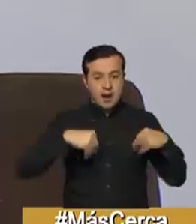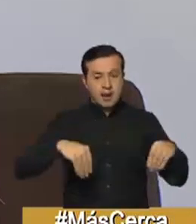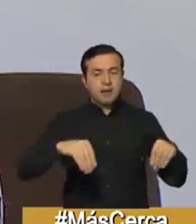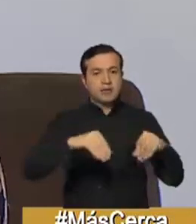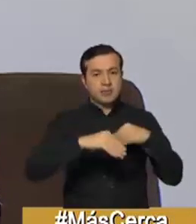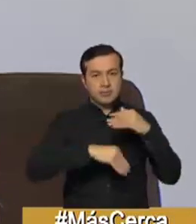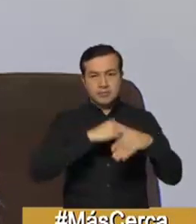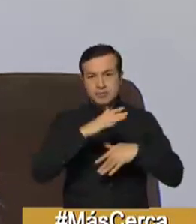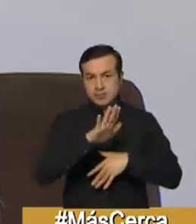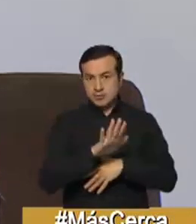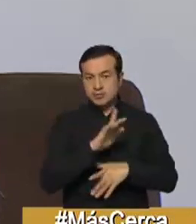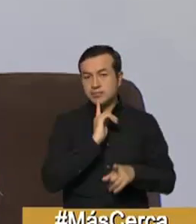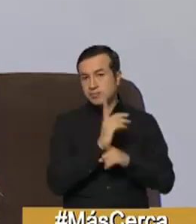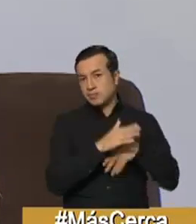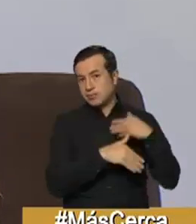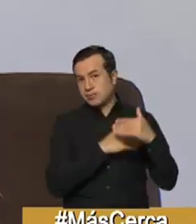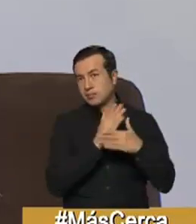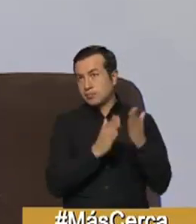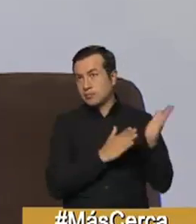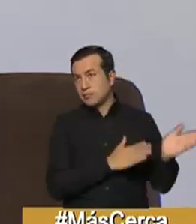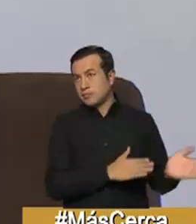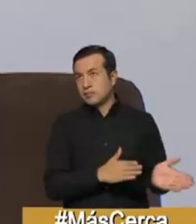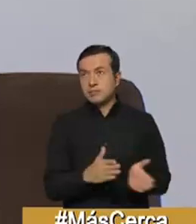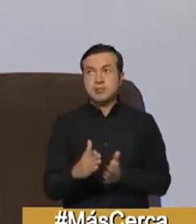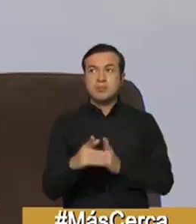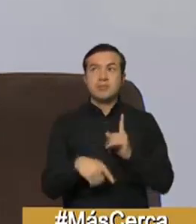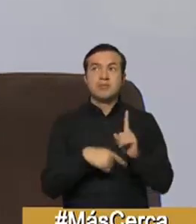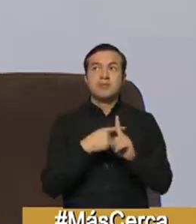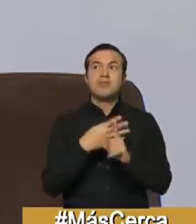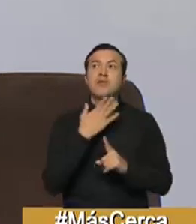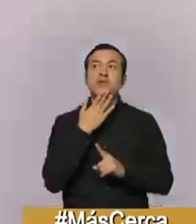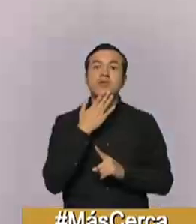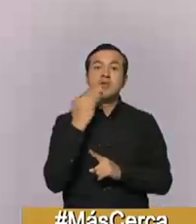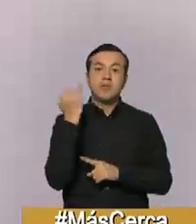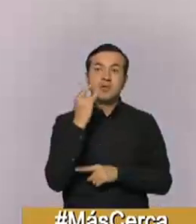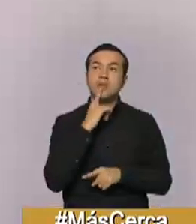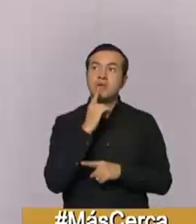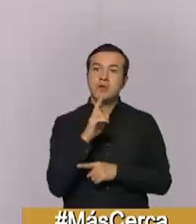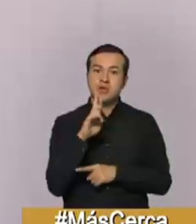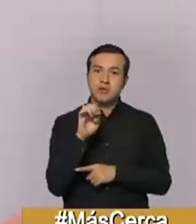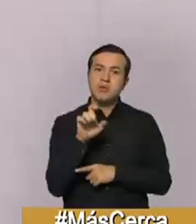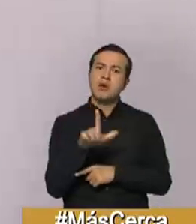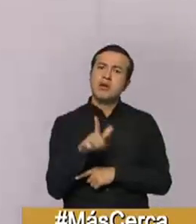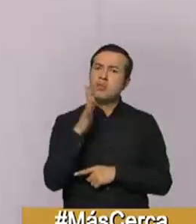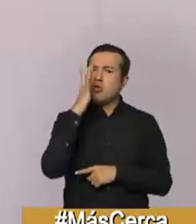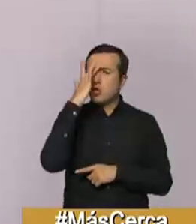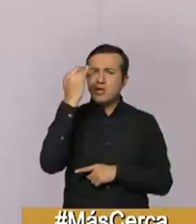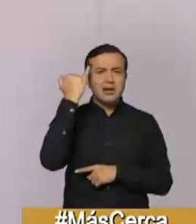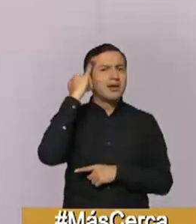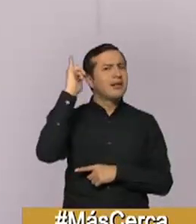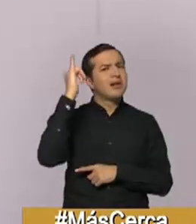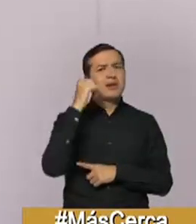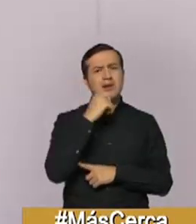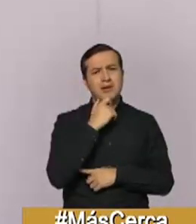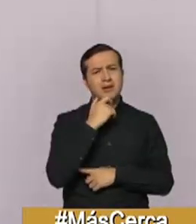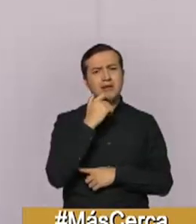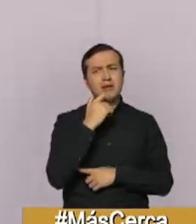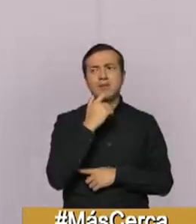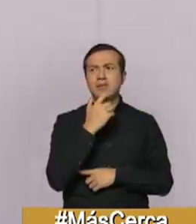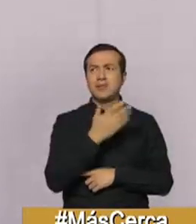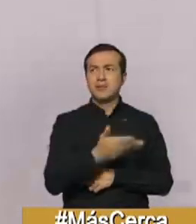diferentes pasos que él tiene, ¿no? Claro. La florescencia y el verdor. Rafael, ¿cómo nace esta iniciativa tan bonita?